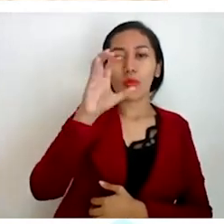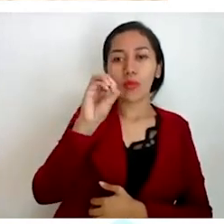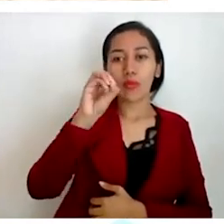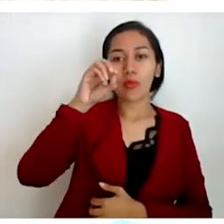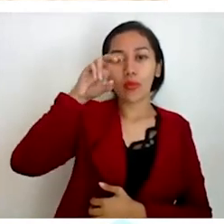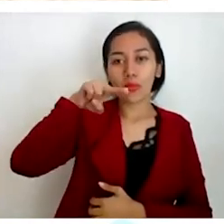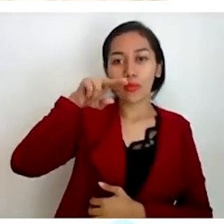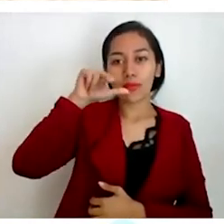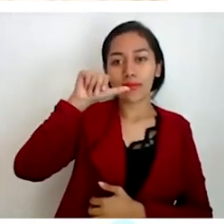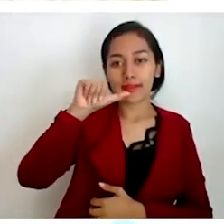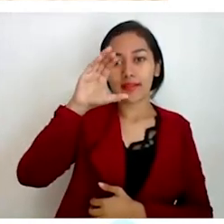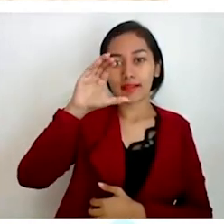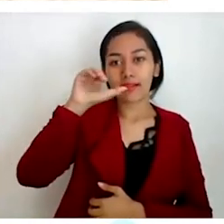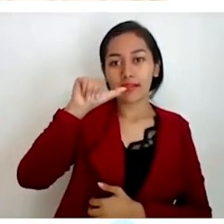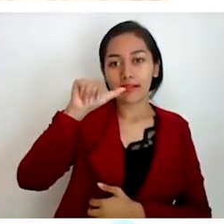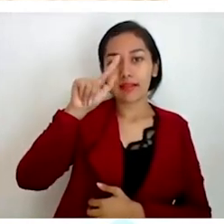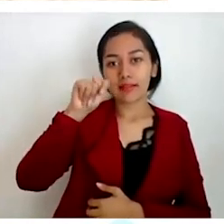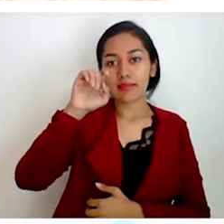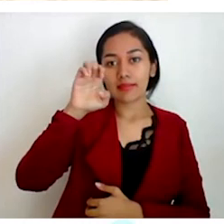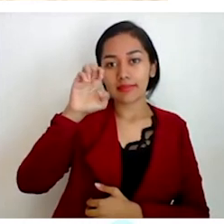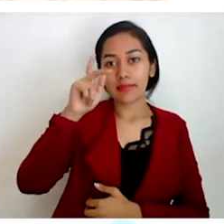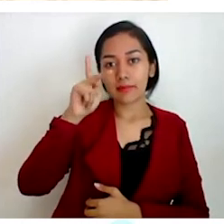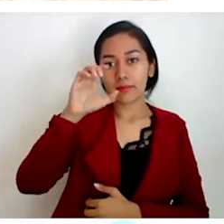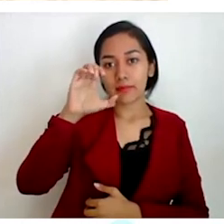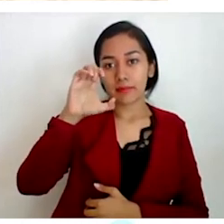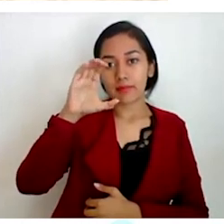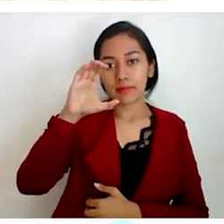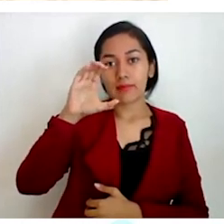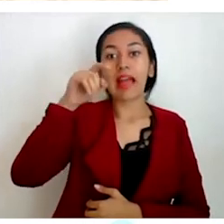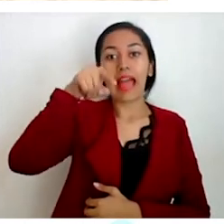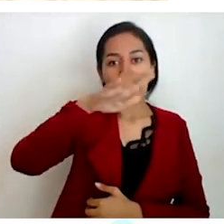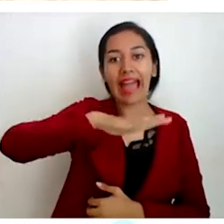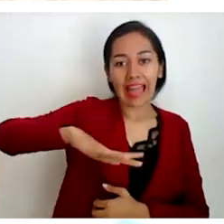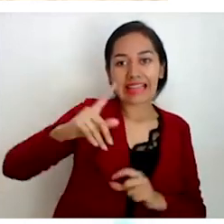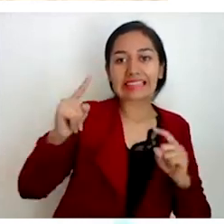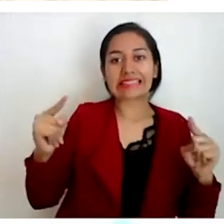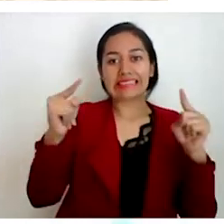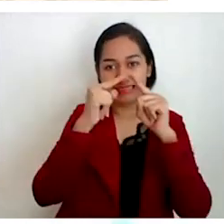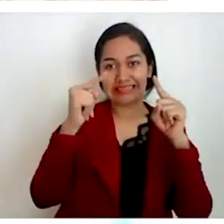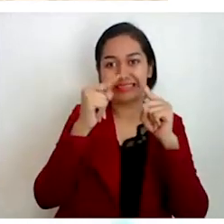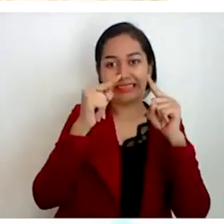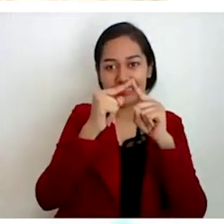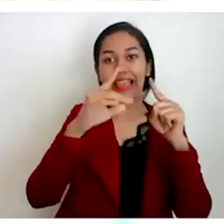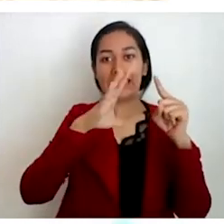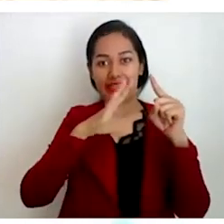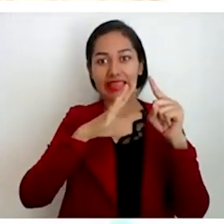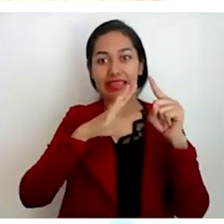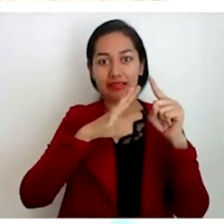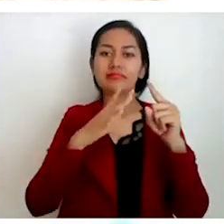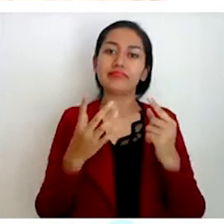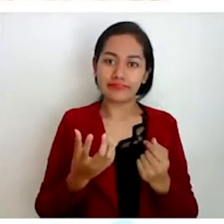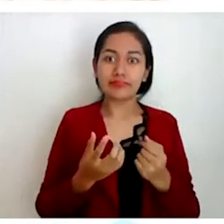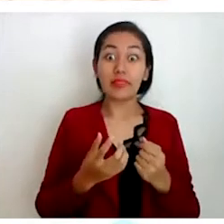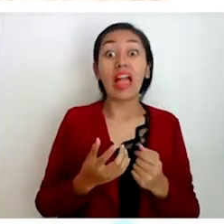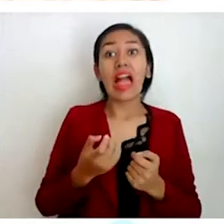afortunadamente, a pesar del sismo del 17, como les decía, está en pie la iglesia, porque muchos templos hay que recordar que quedaron